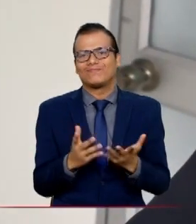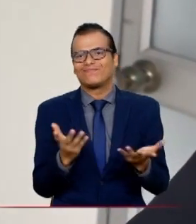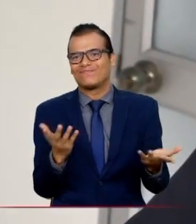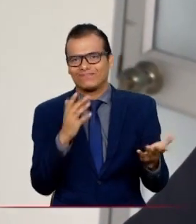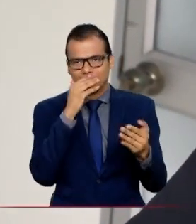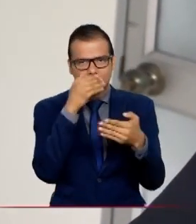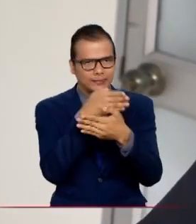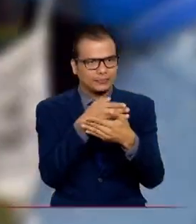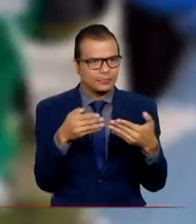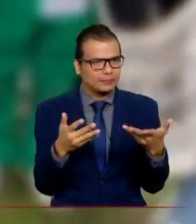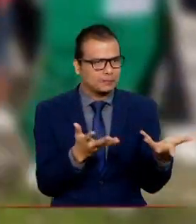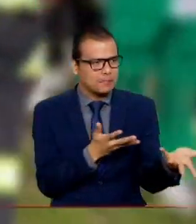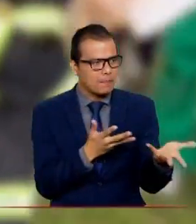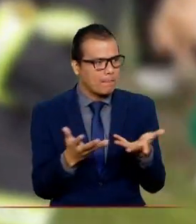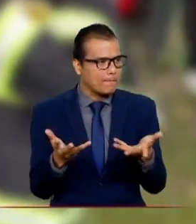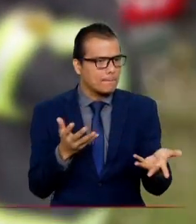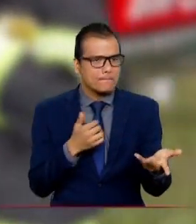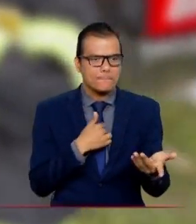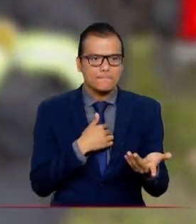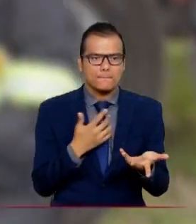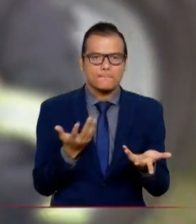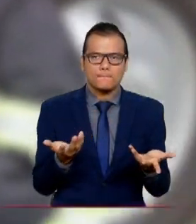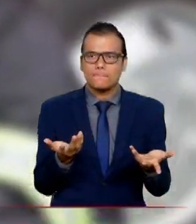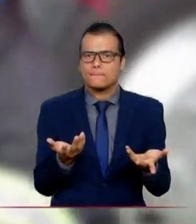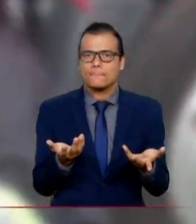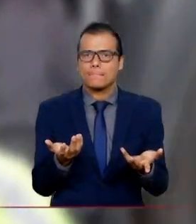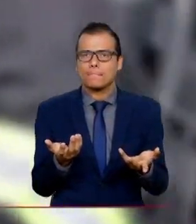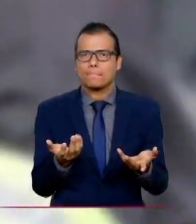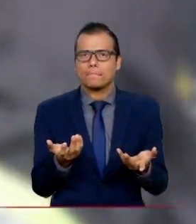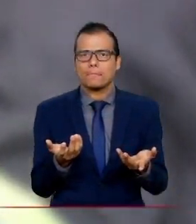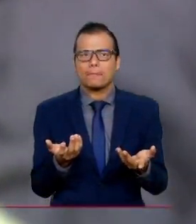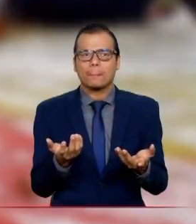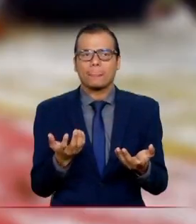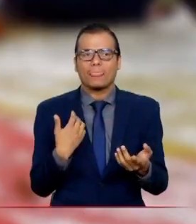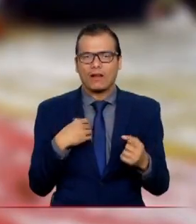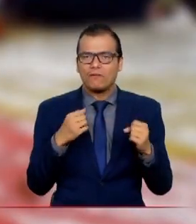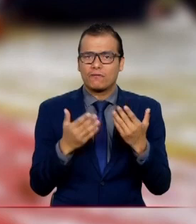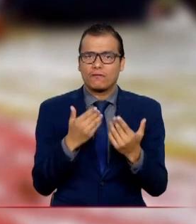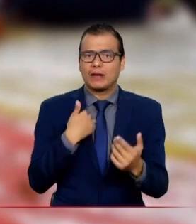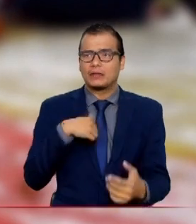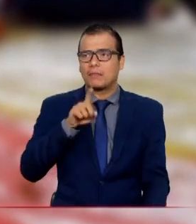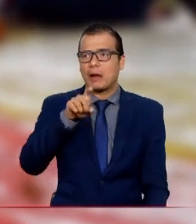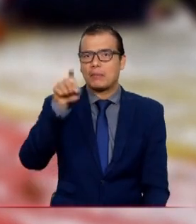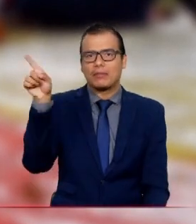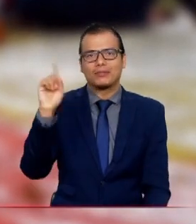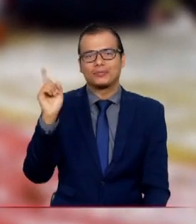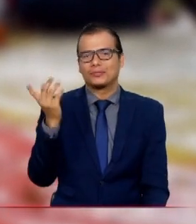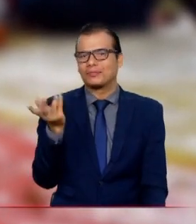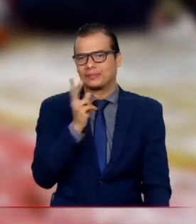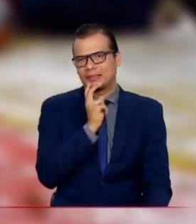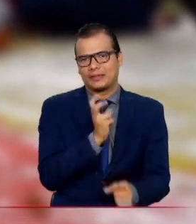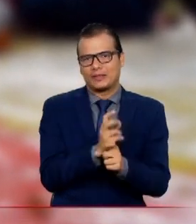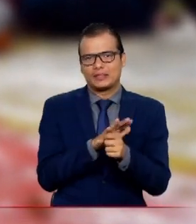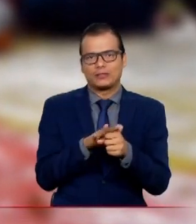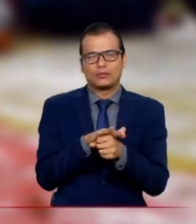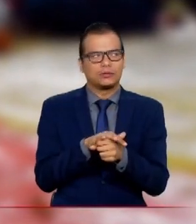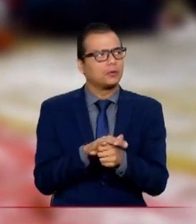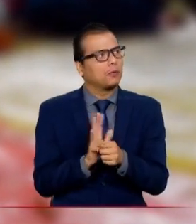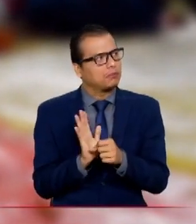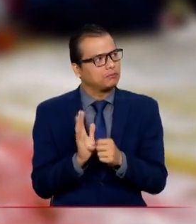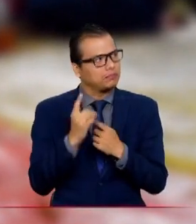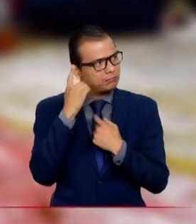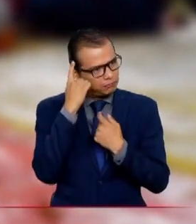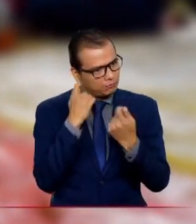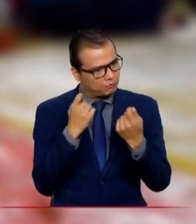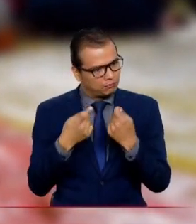niños no pueden moverse de un territorio a otro. Y esta es una, digamos que es una